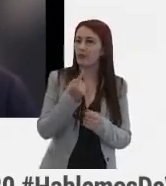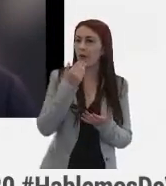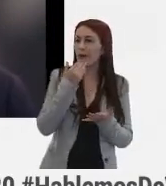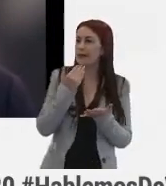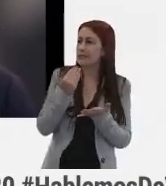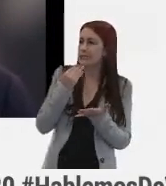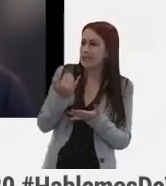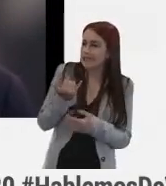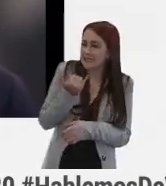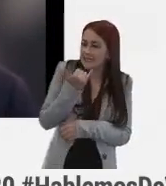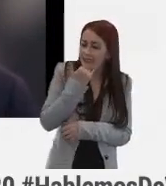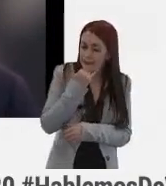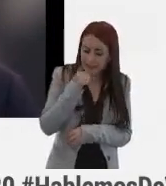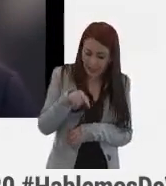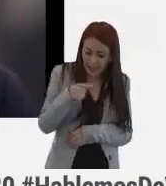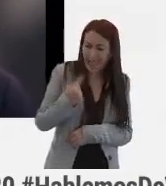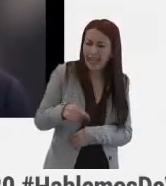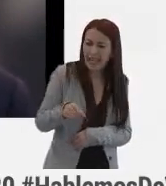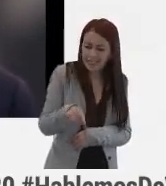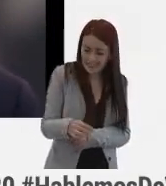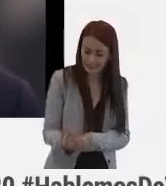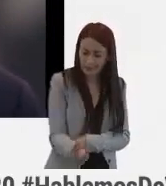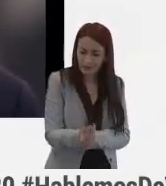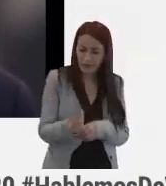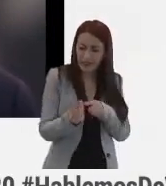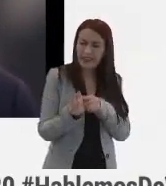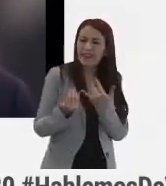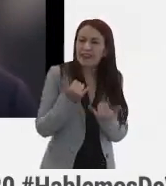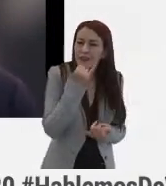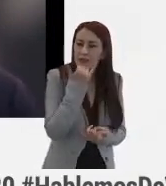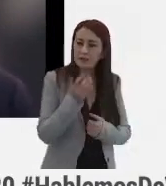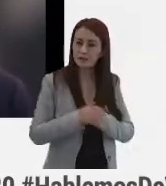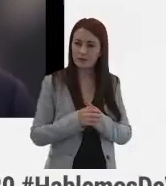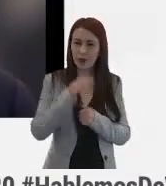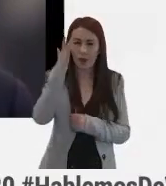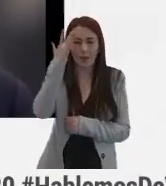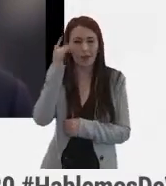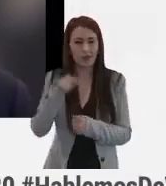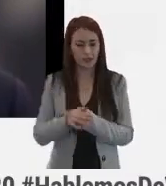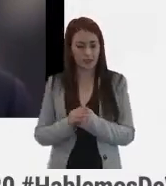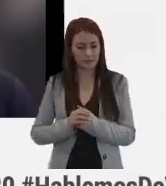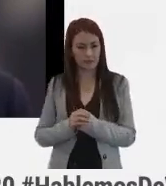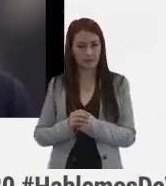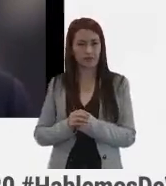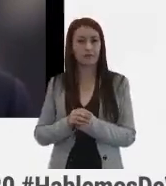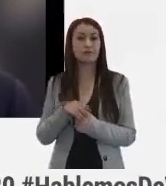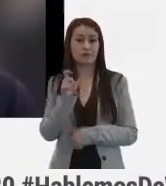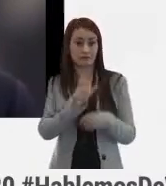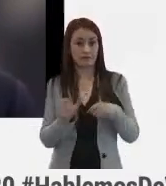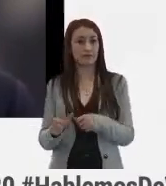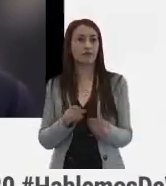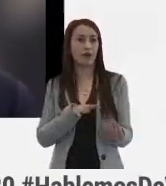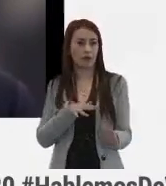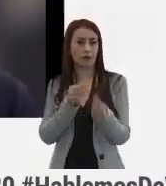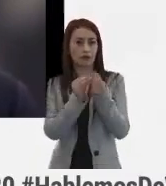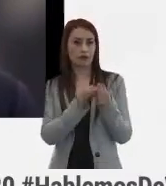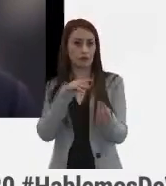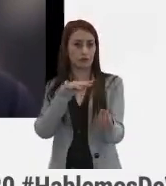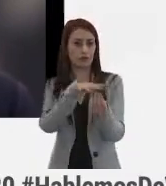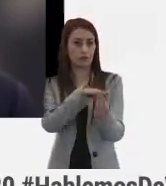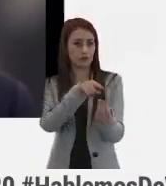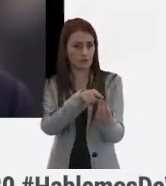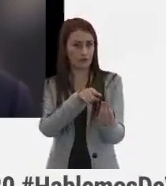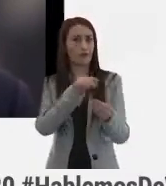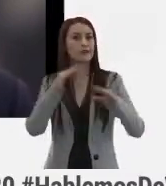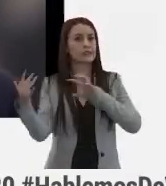dentro. No se sabe. Después de esa búsqueda, las víctimas del conflicto y la sociedad colombiana tendrán